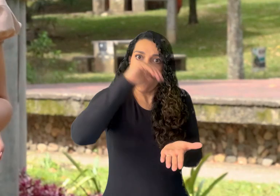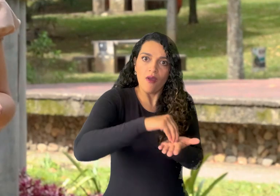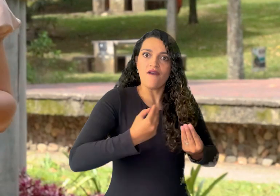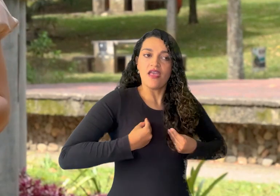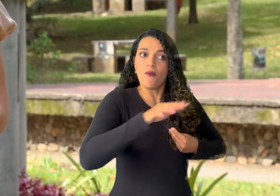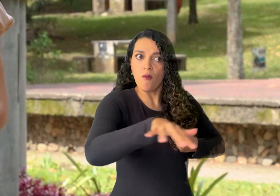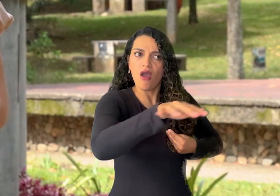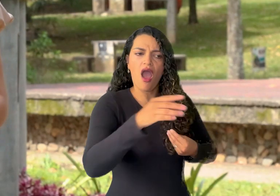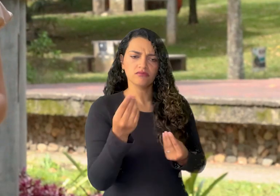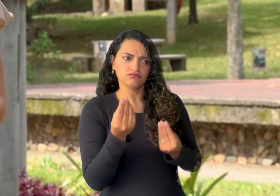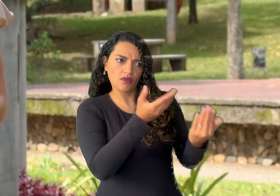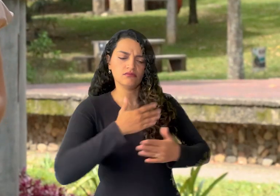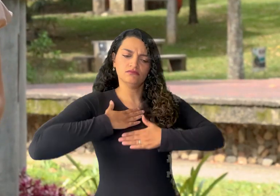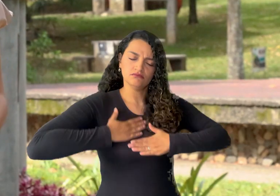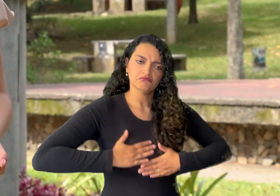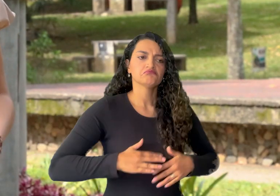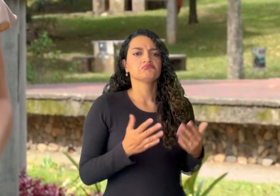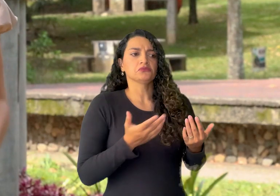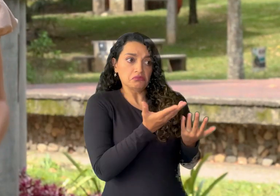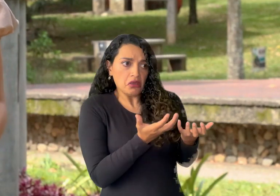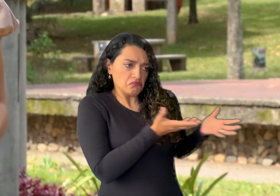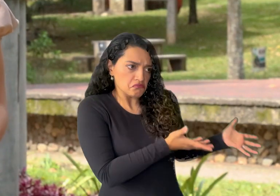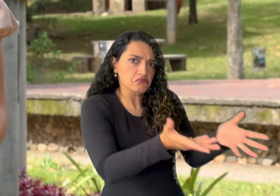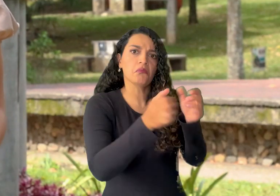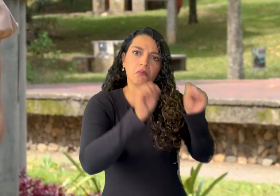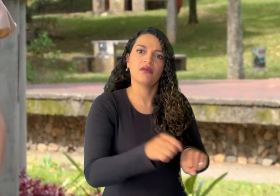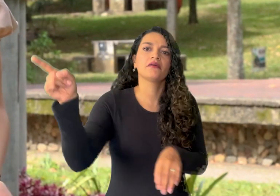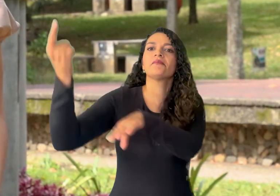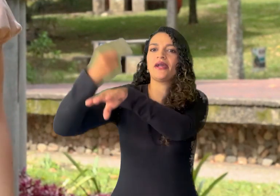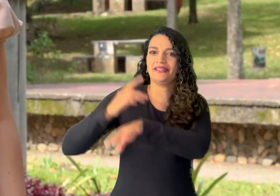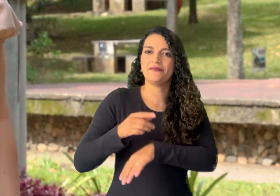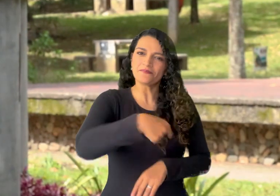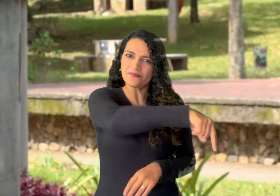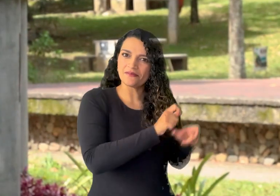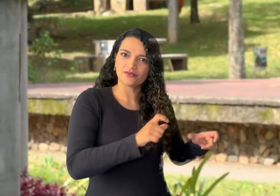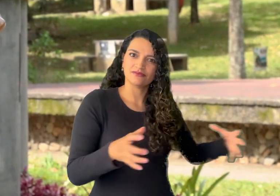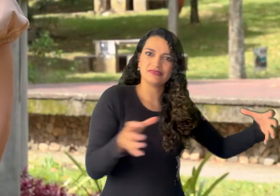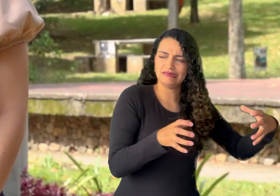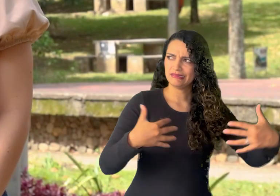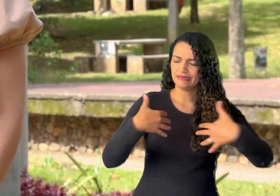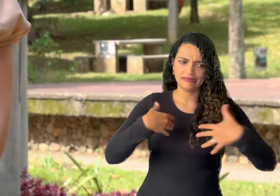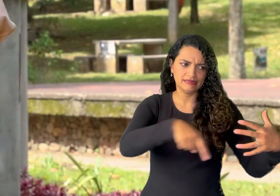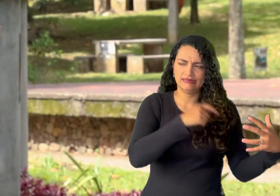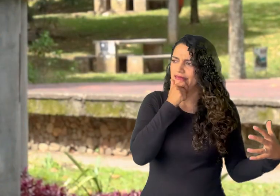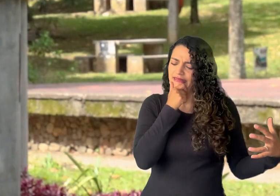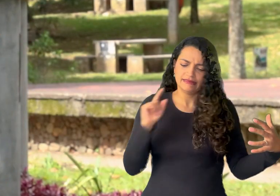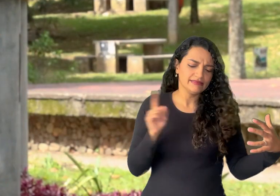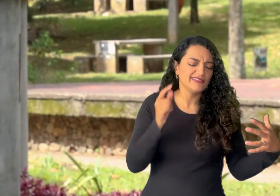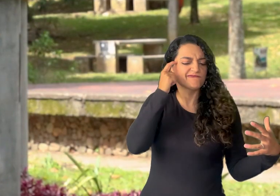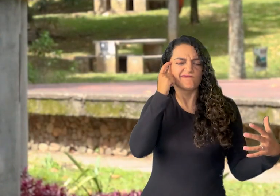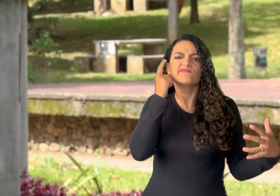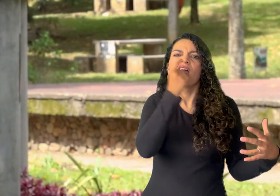un lugar fundamental, la de retorno en condiciones seguras y cuando las víctimas así lo desearan. Ante este fallo, las víctimas